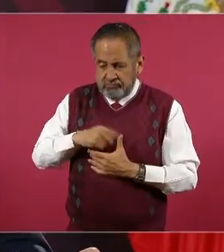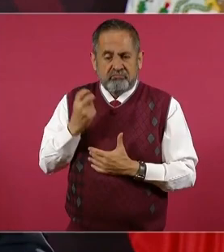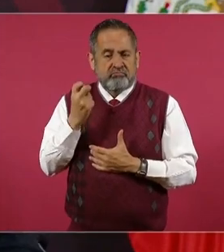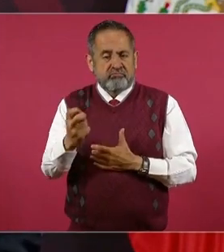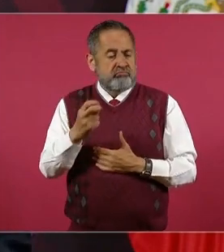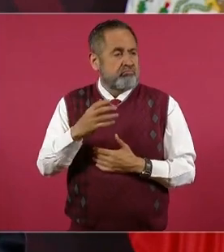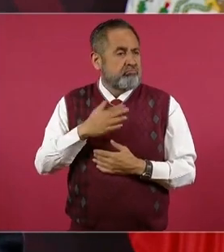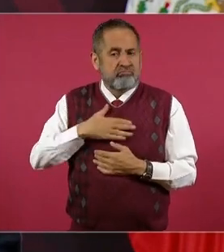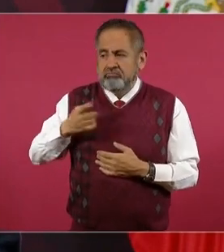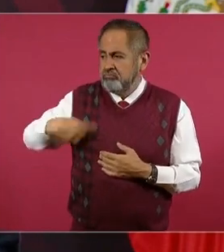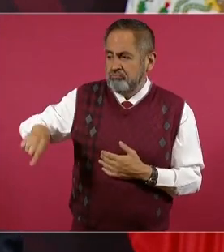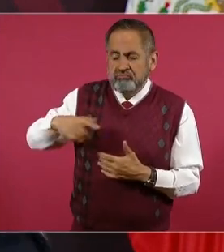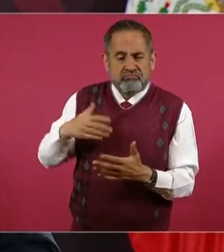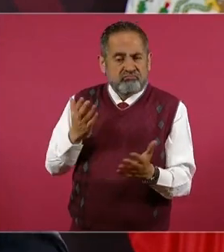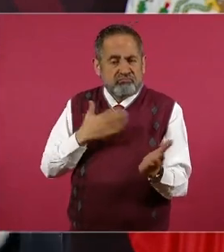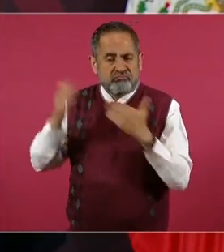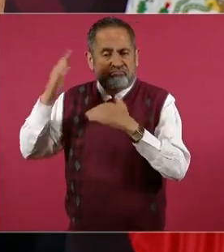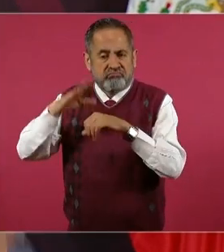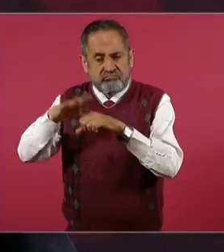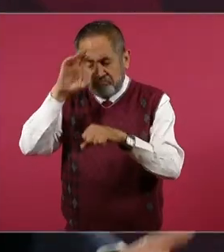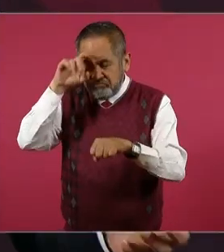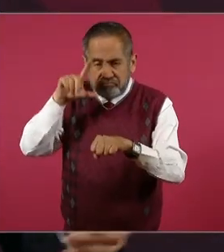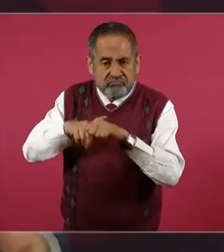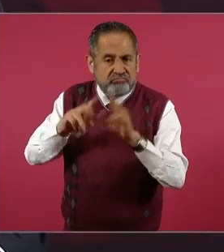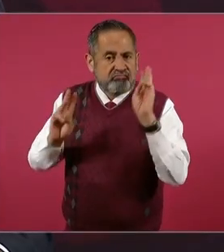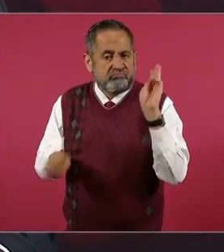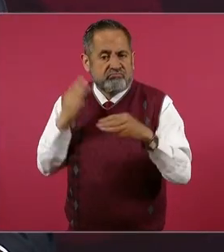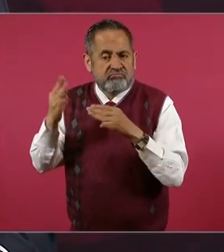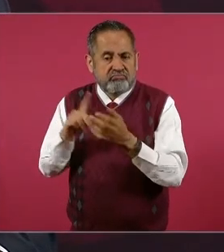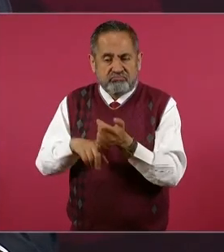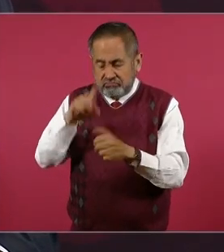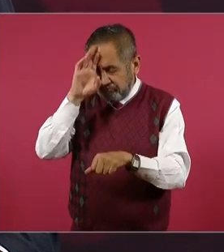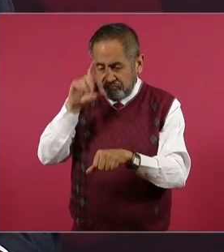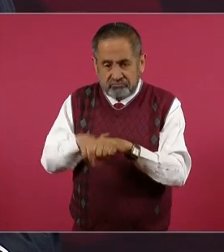potencia cultural en el mundo.